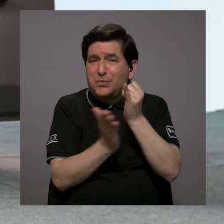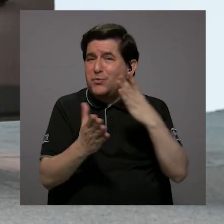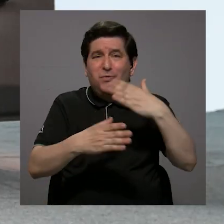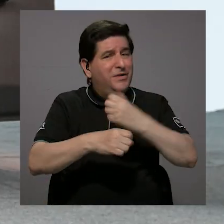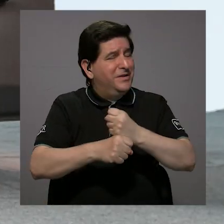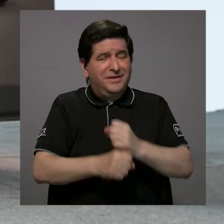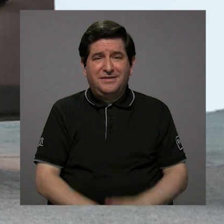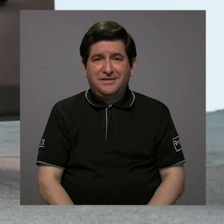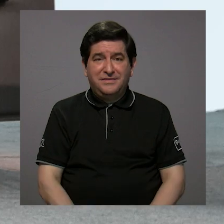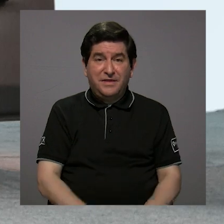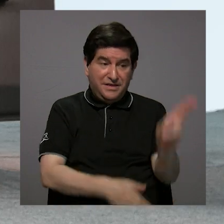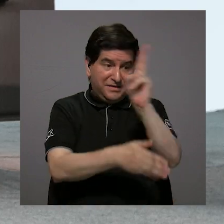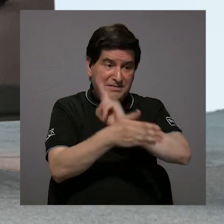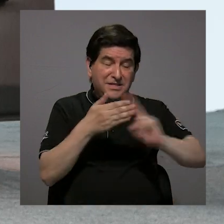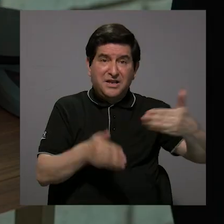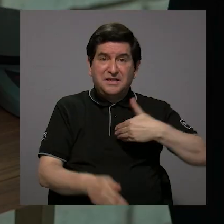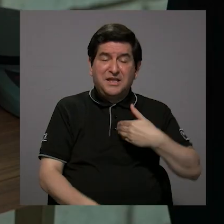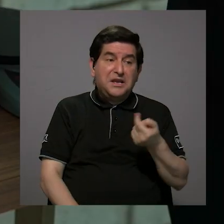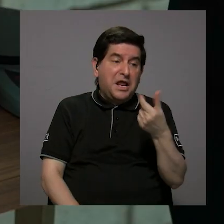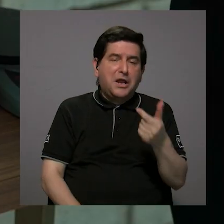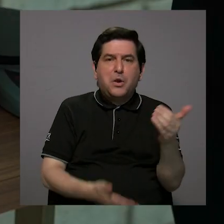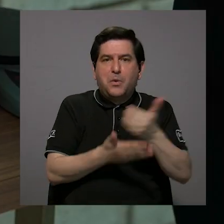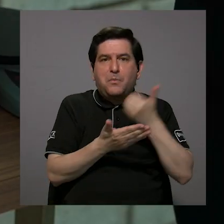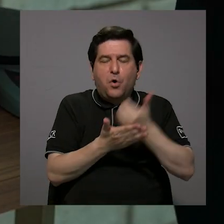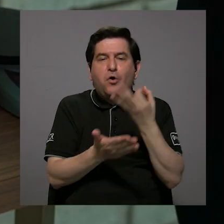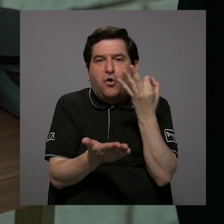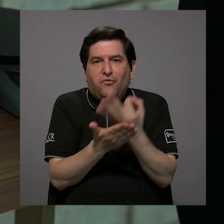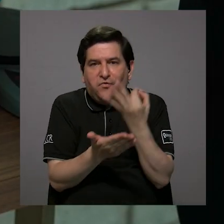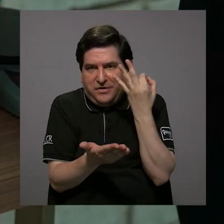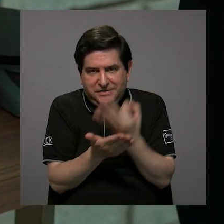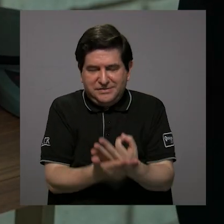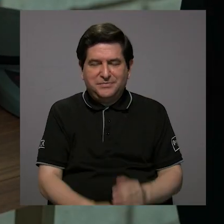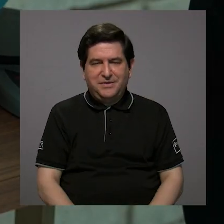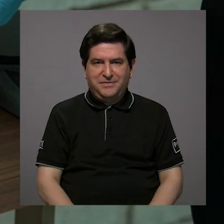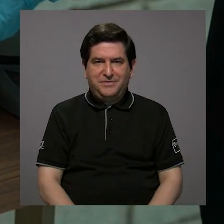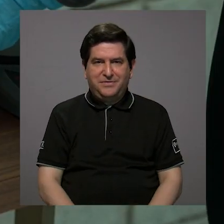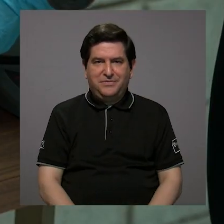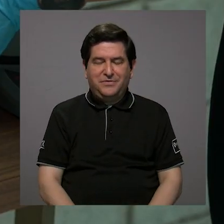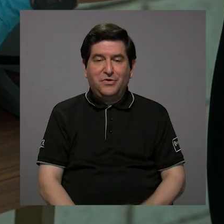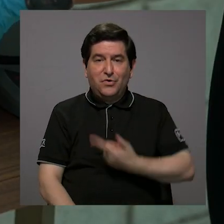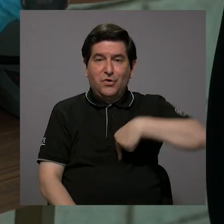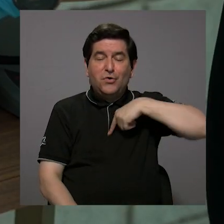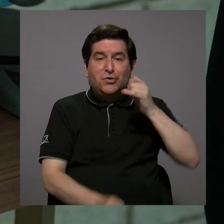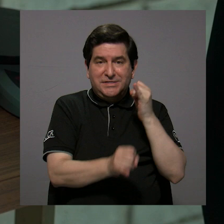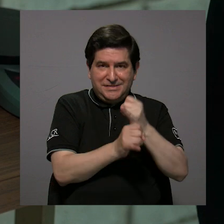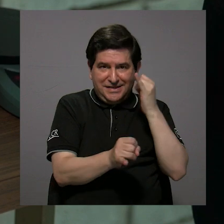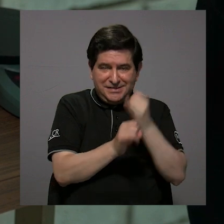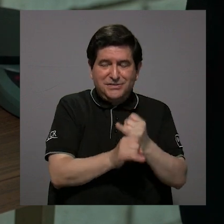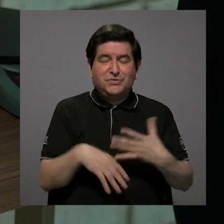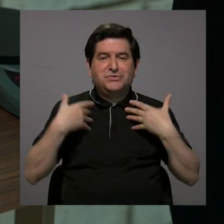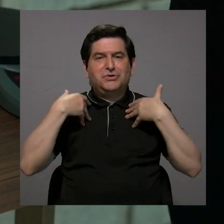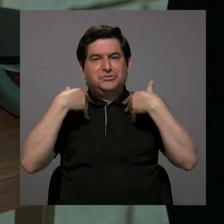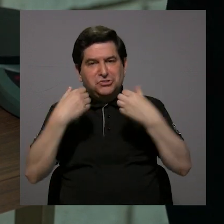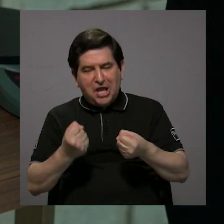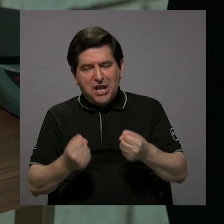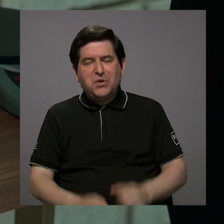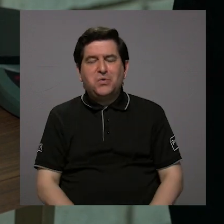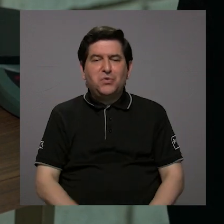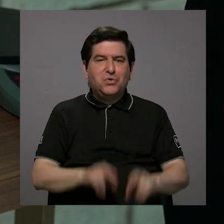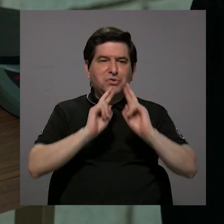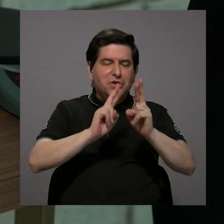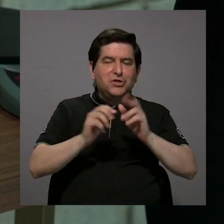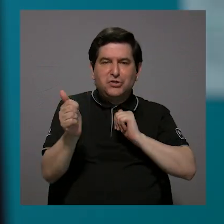la investigación. Si la universidad tiene escasos recursos para financiamiento, si nuestras entidades de salud,